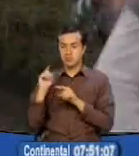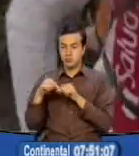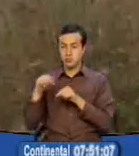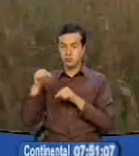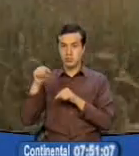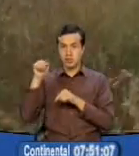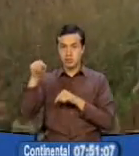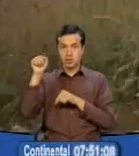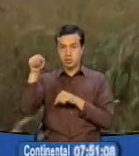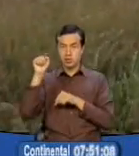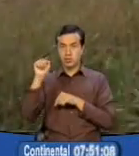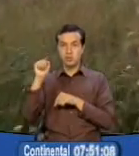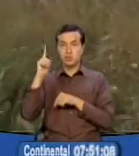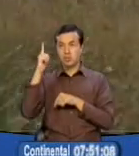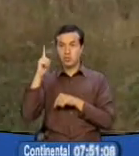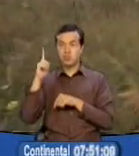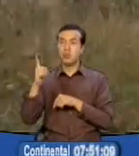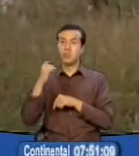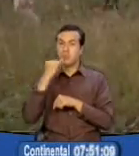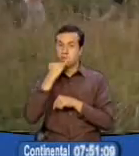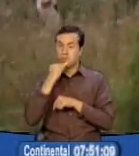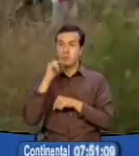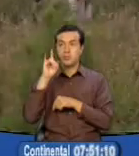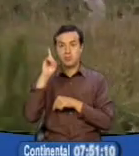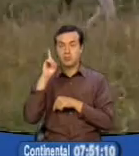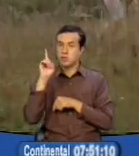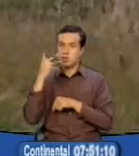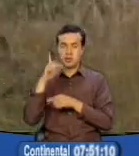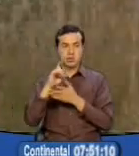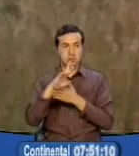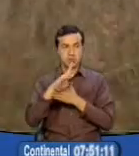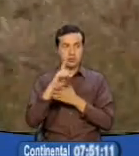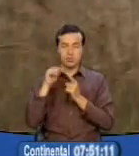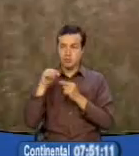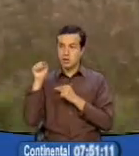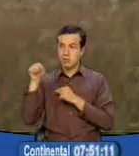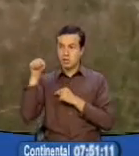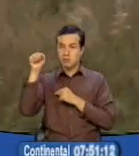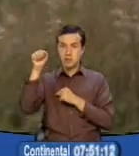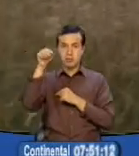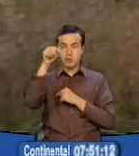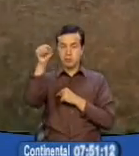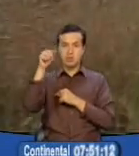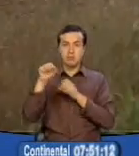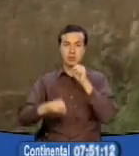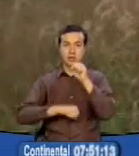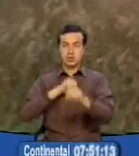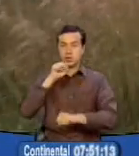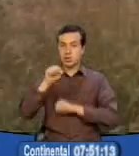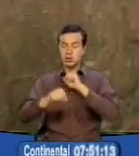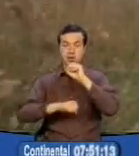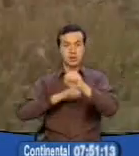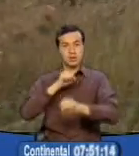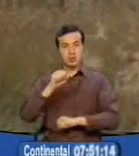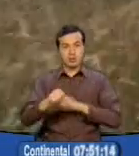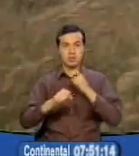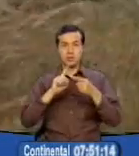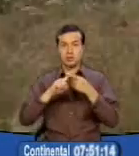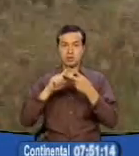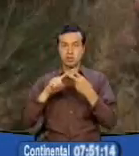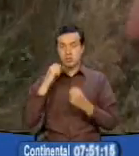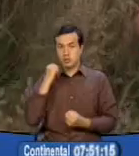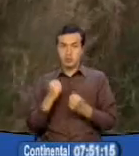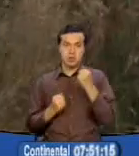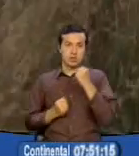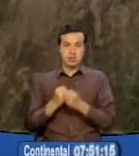control. Si se saltan uno de ellos o no llegan, están descalificados. Y lo que lo hacen es en bicicleta de montaña, en trekking o carrera